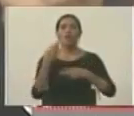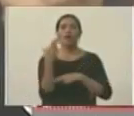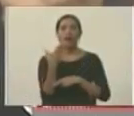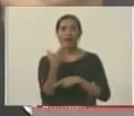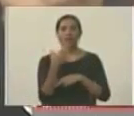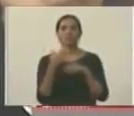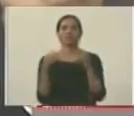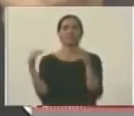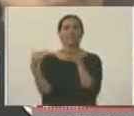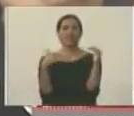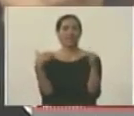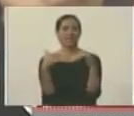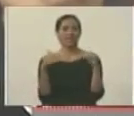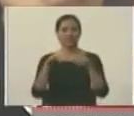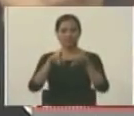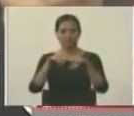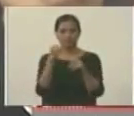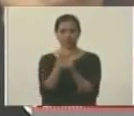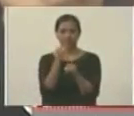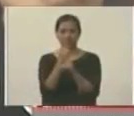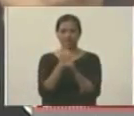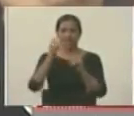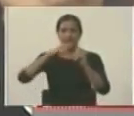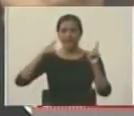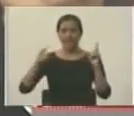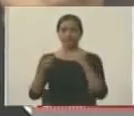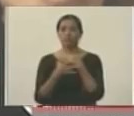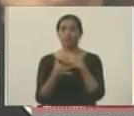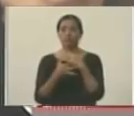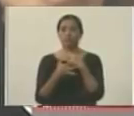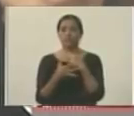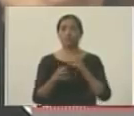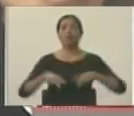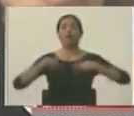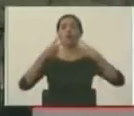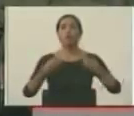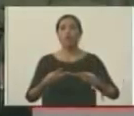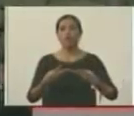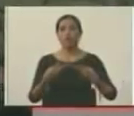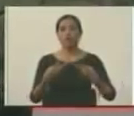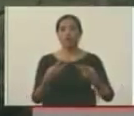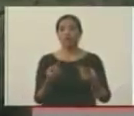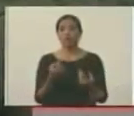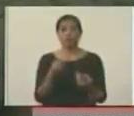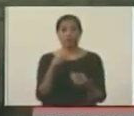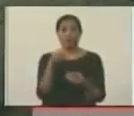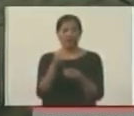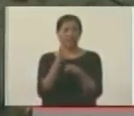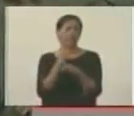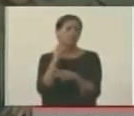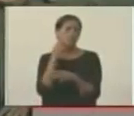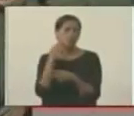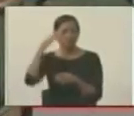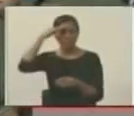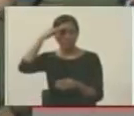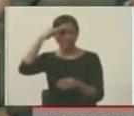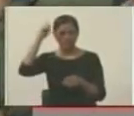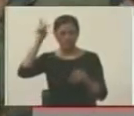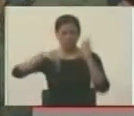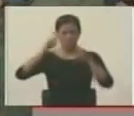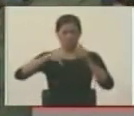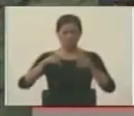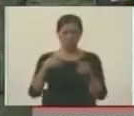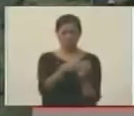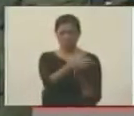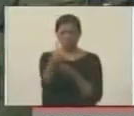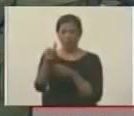cibernética, electromagnética y de una nueva estrategia de guerra, que no es la invasión directa o el bombardeo a través de misiles y de